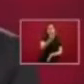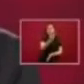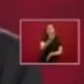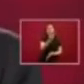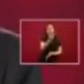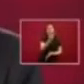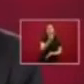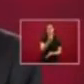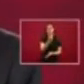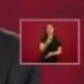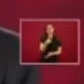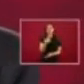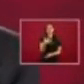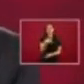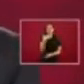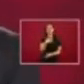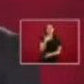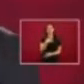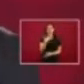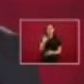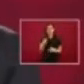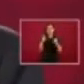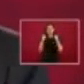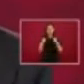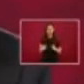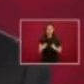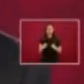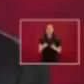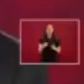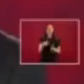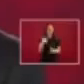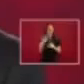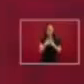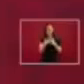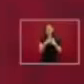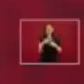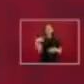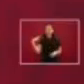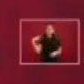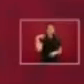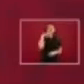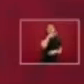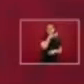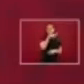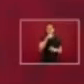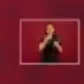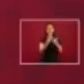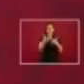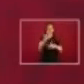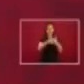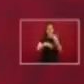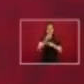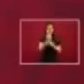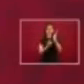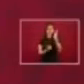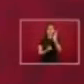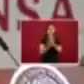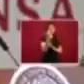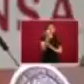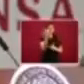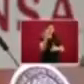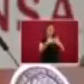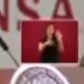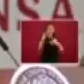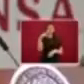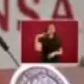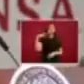Ipsos, ¿no? Y es interesante cómo si estamos asumiendo comportamientos que están pasando en Estados Unidos, y les doy algunos fenómenos